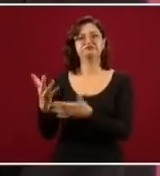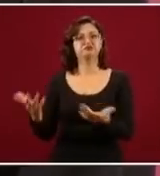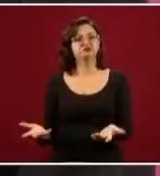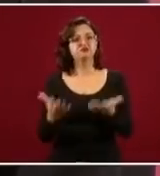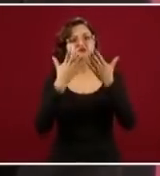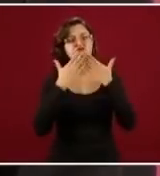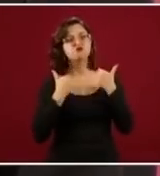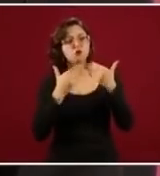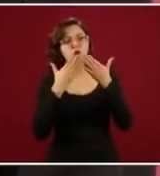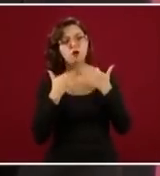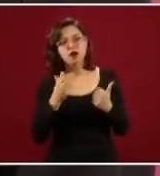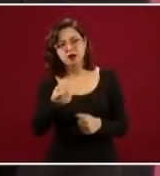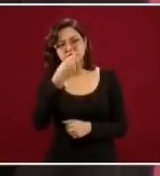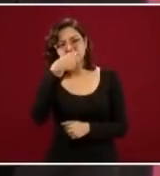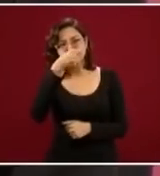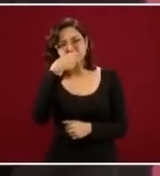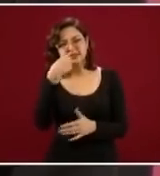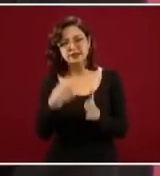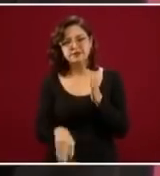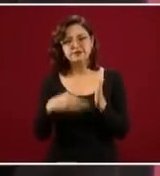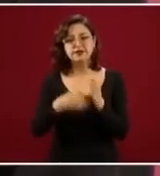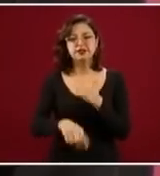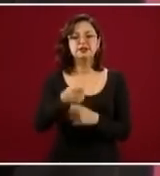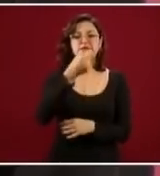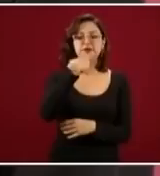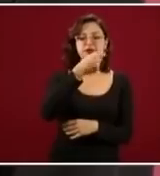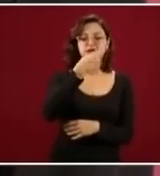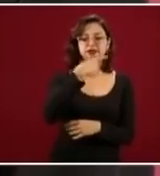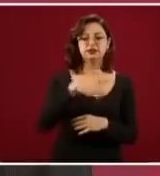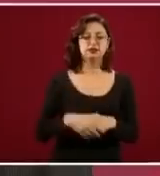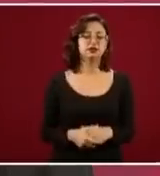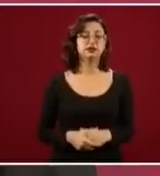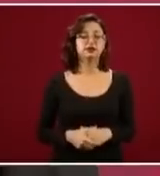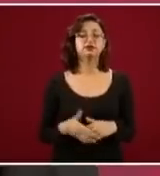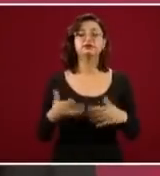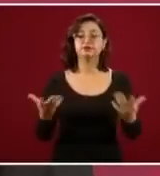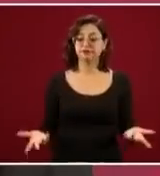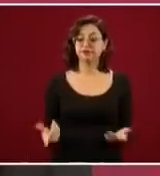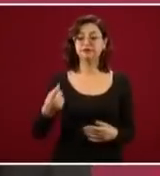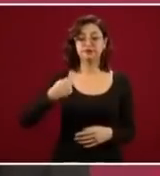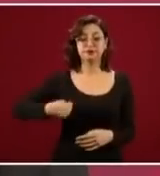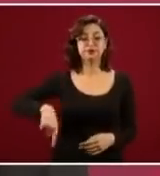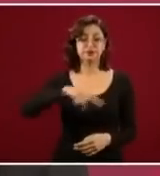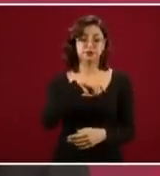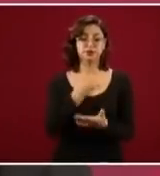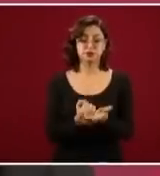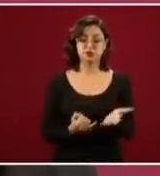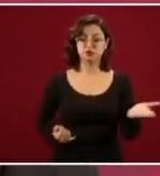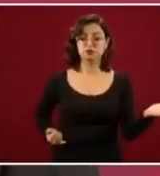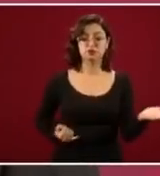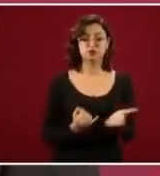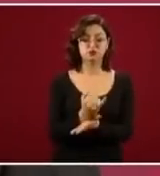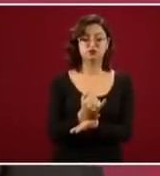niños, y se tomó la decisión, ayer